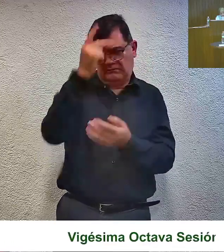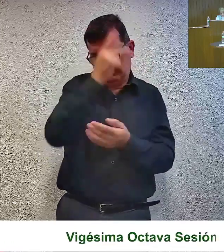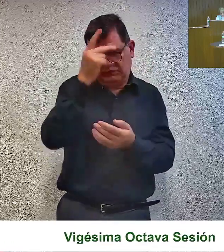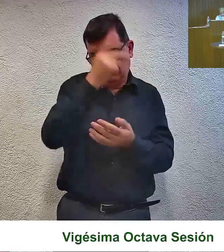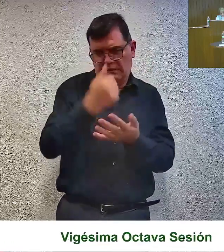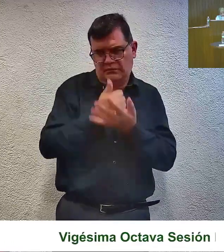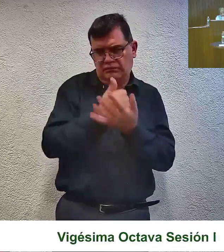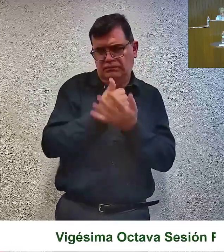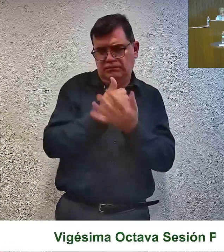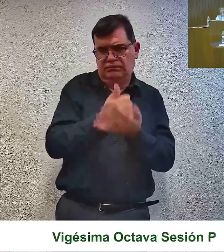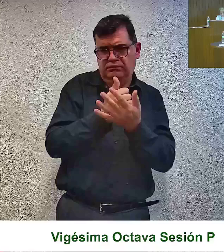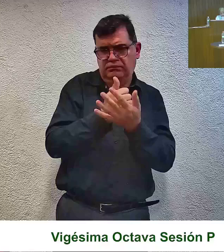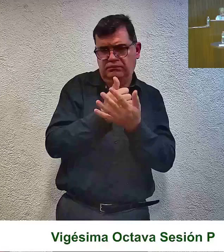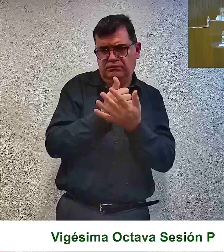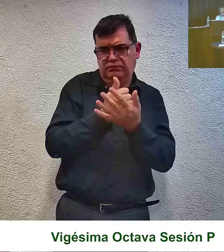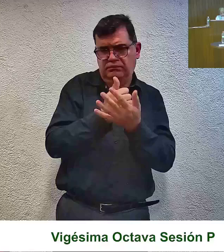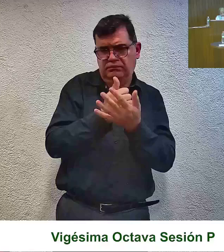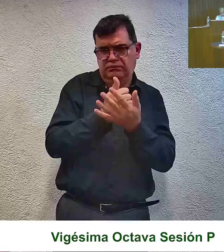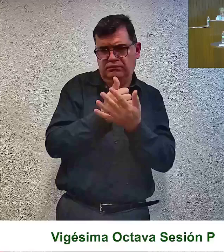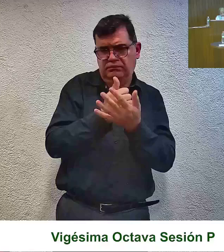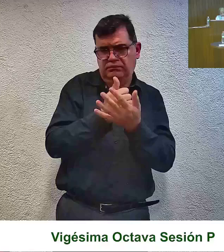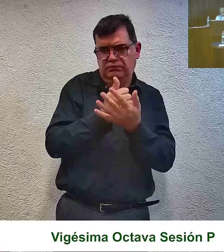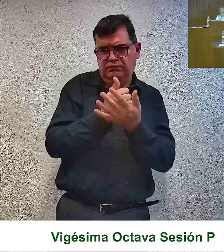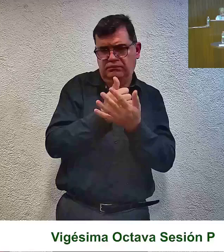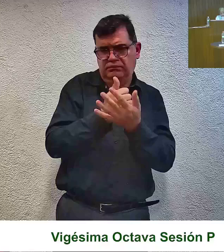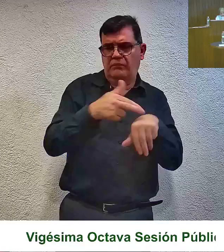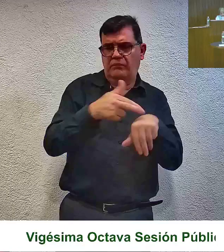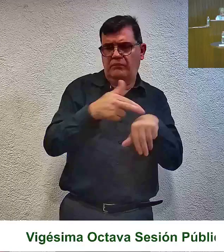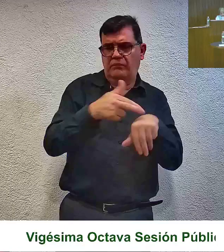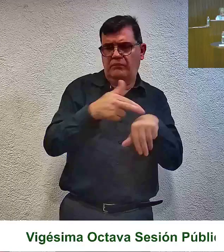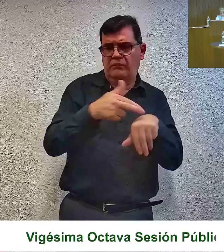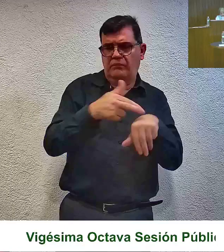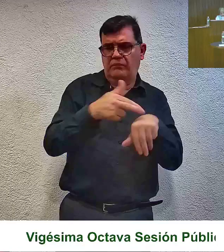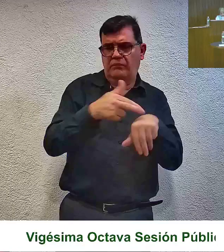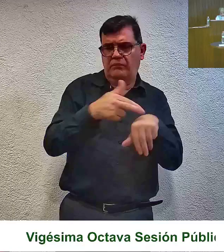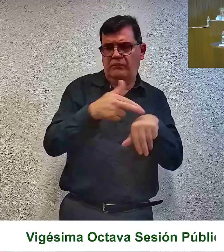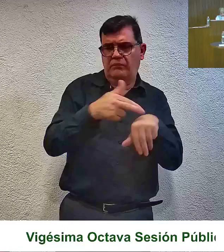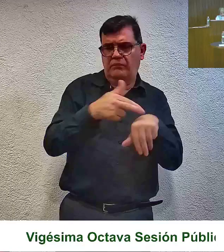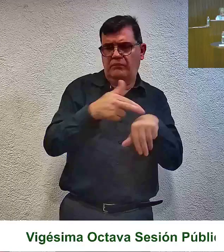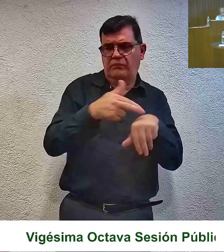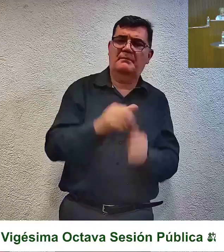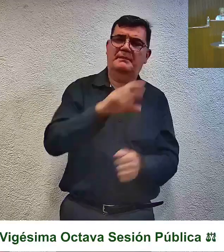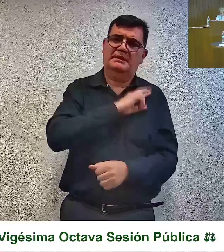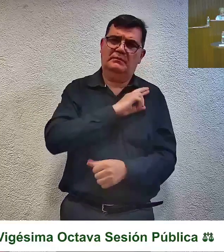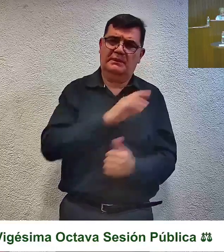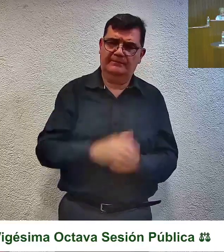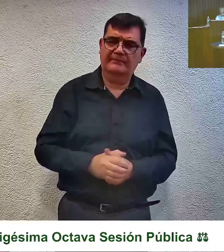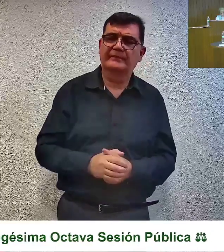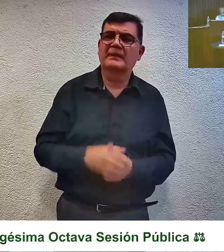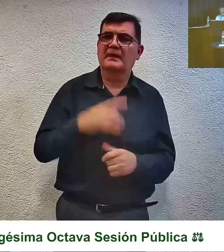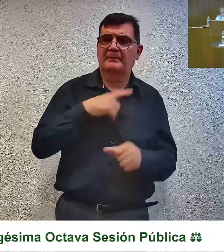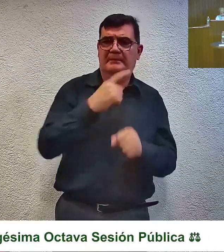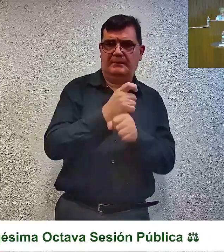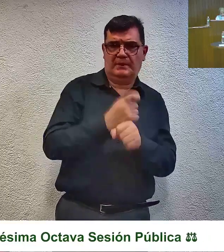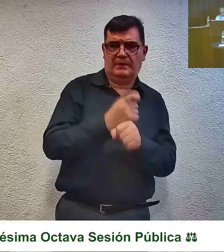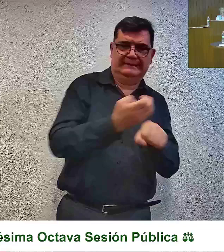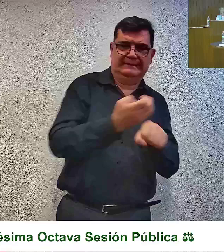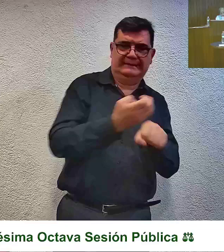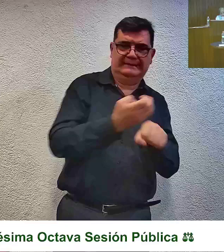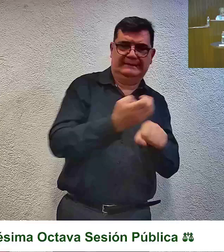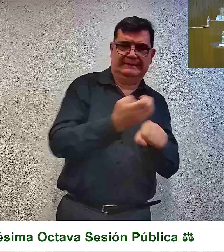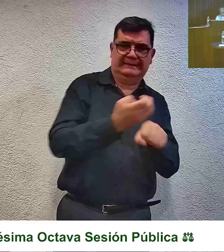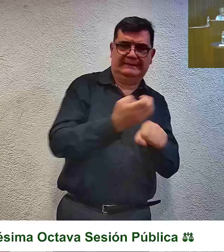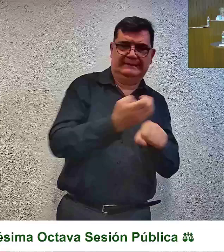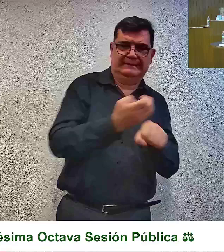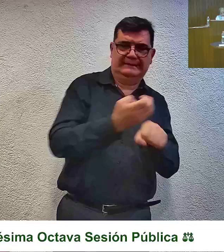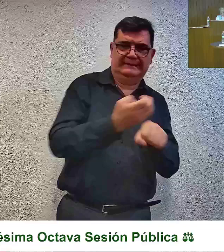del Estado, empero con posterioridad refirió estarla tomando de forma particular. Ante ello, en